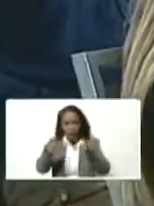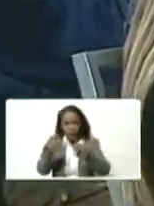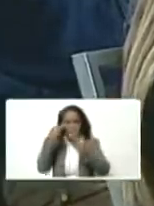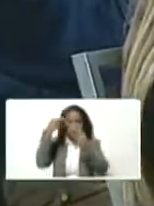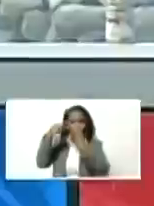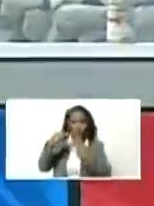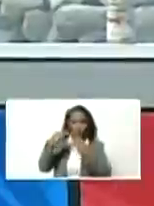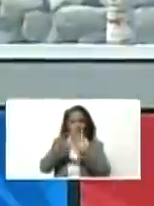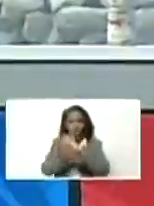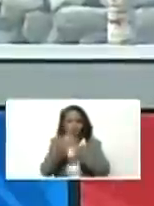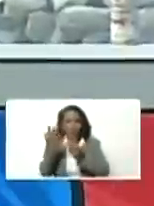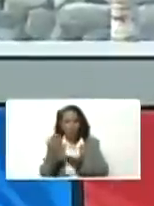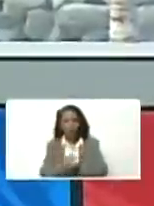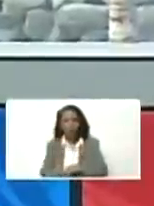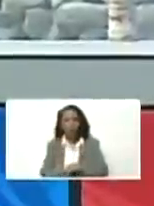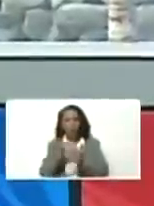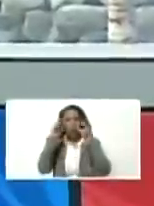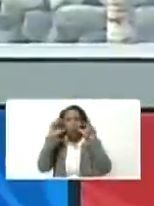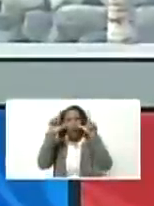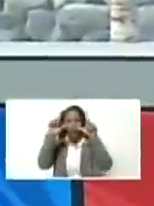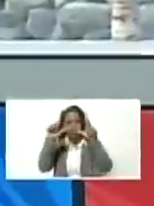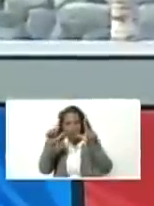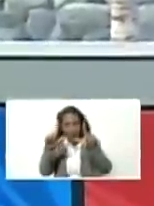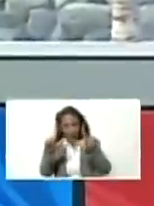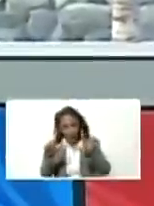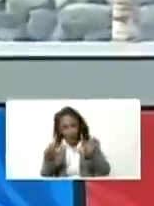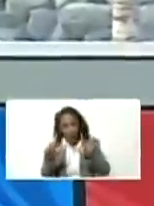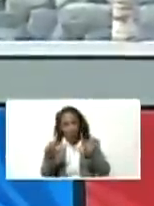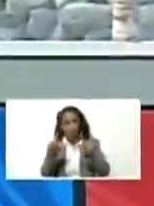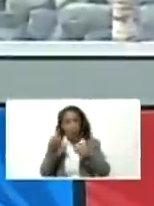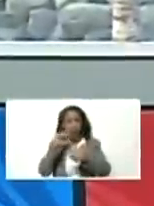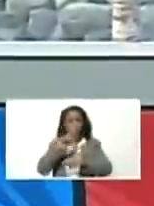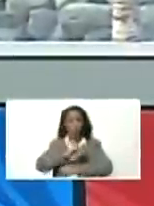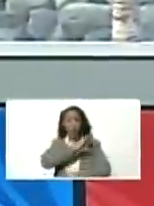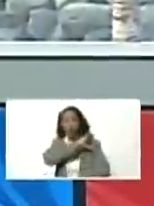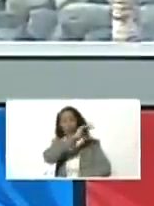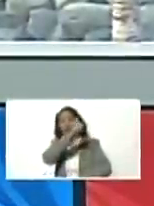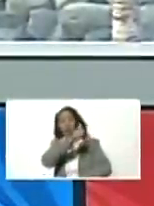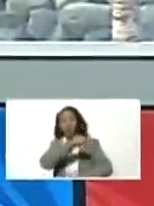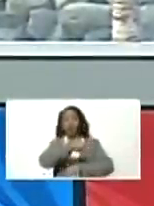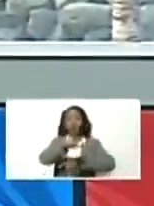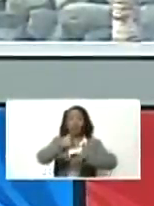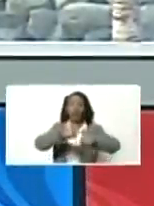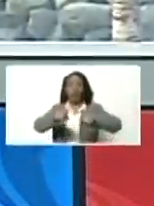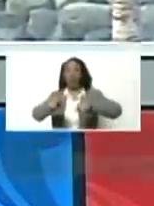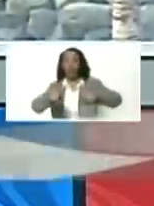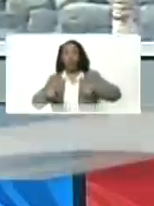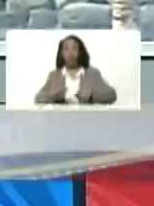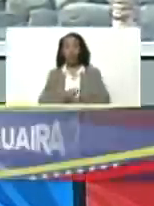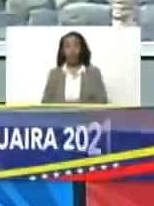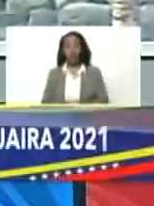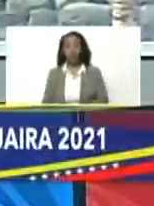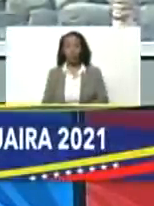así como abajo, los que dirigen. ¿Dónde está Uribito?